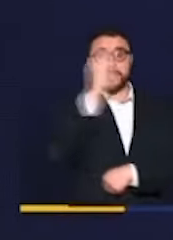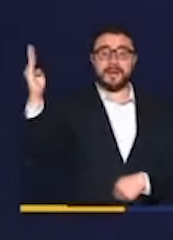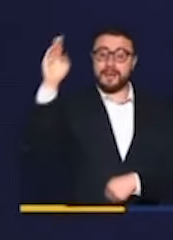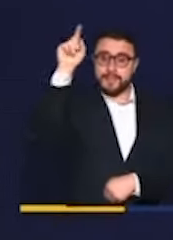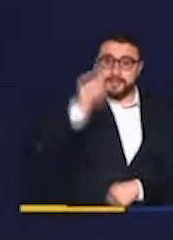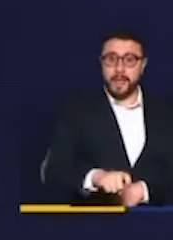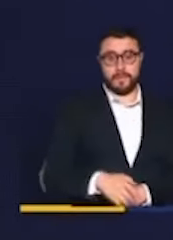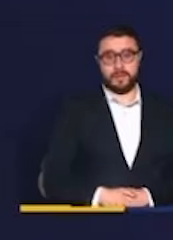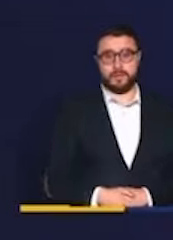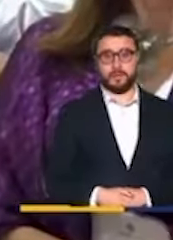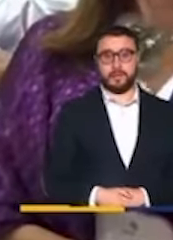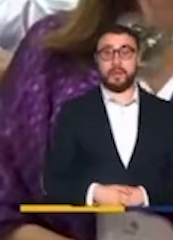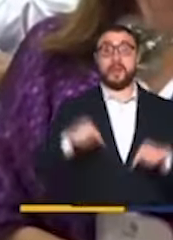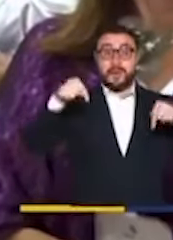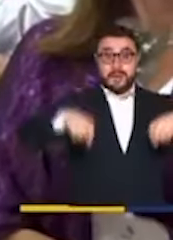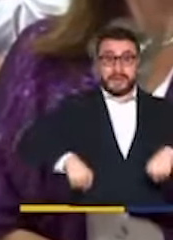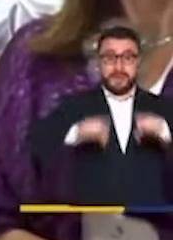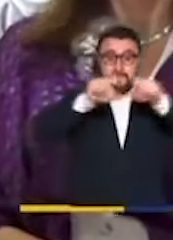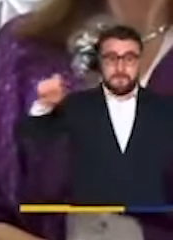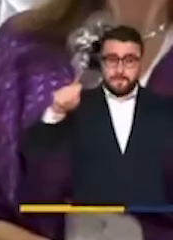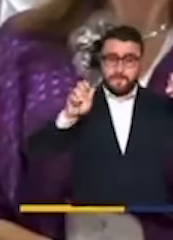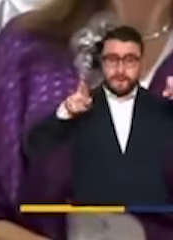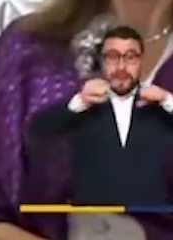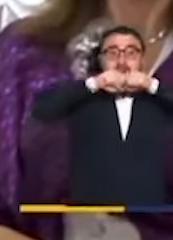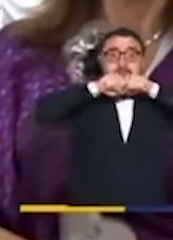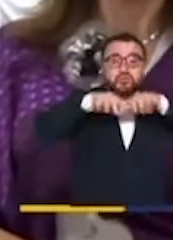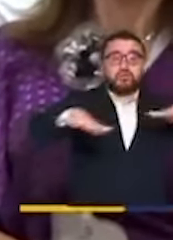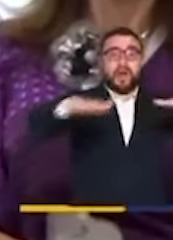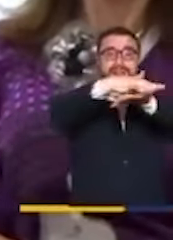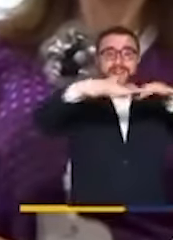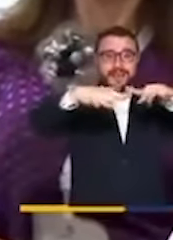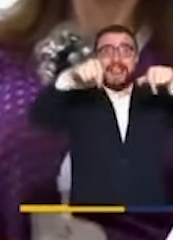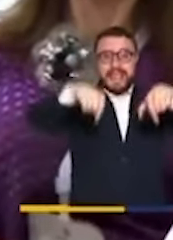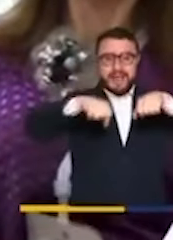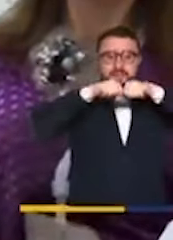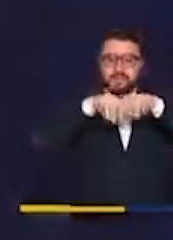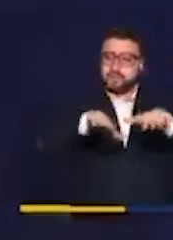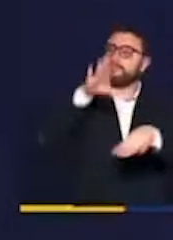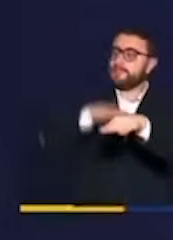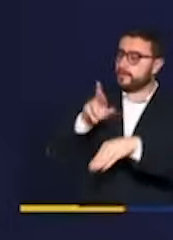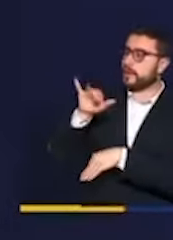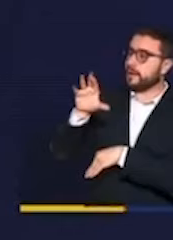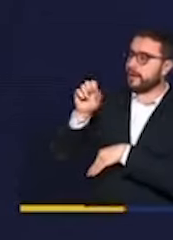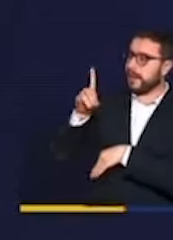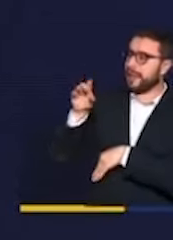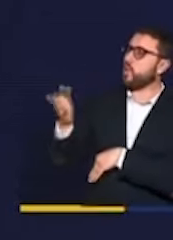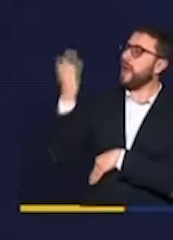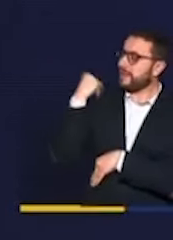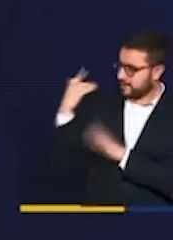llegan las troncales de la fibra óptica. Y entonces, Ricardo, usted que ha estado en las